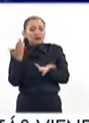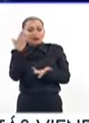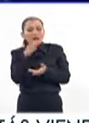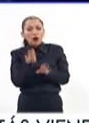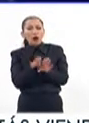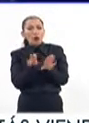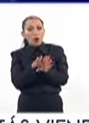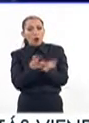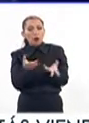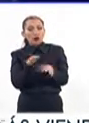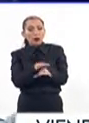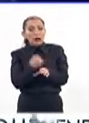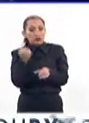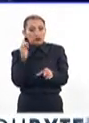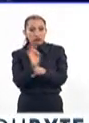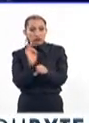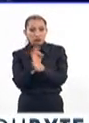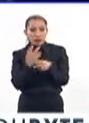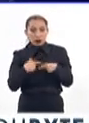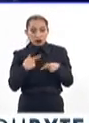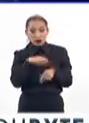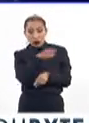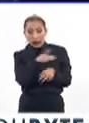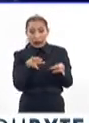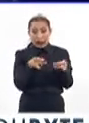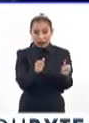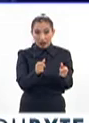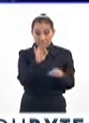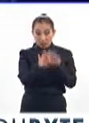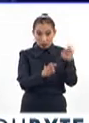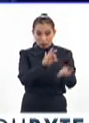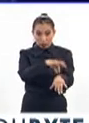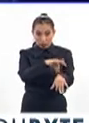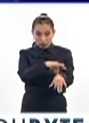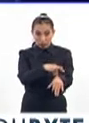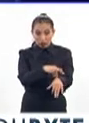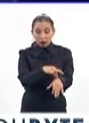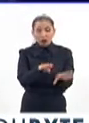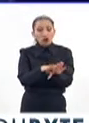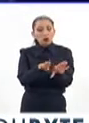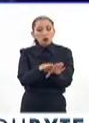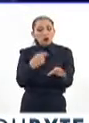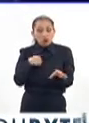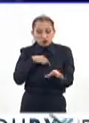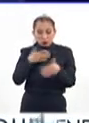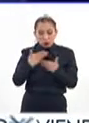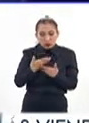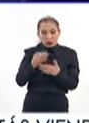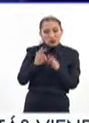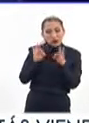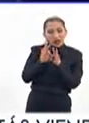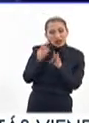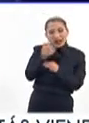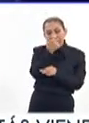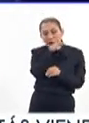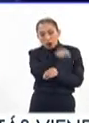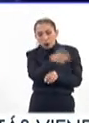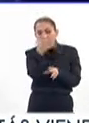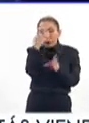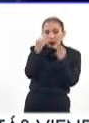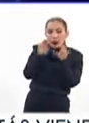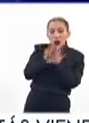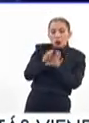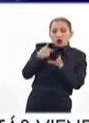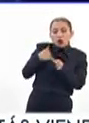saber en el aspecto de seguridad del paciente, en el aspecto de calidad de la atención médica, cómo tenemos o es importante que el alumno